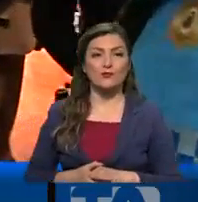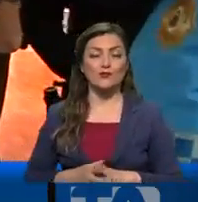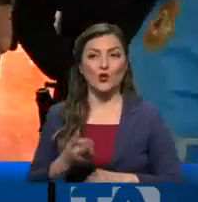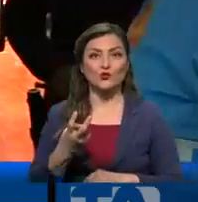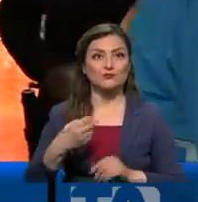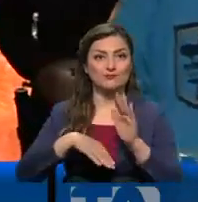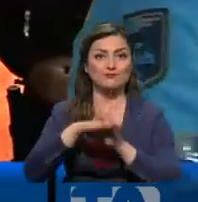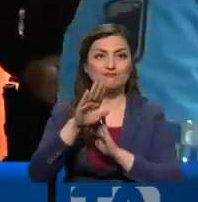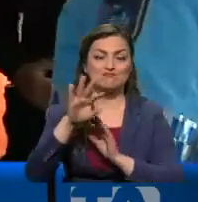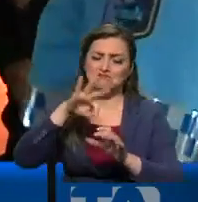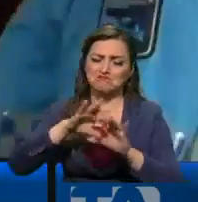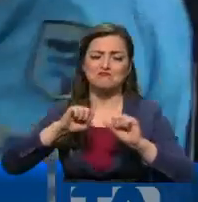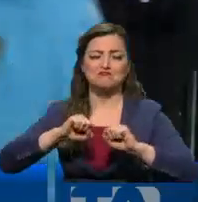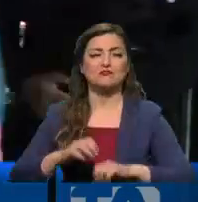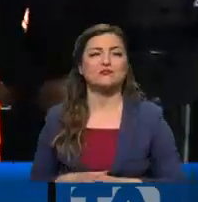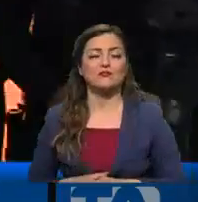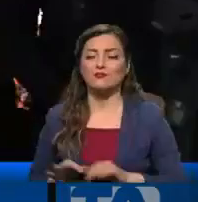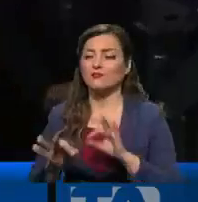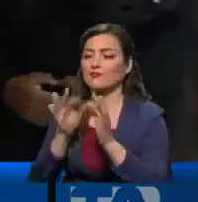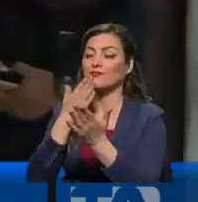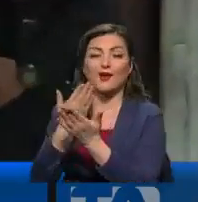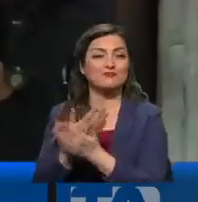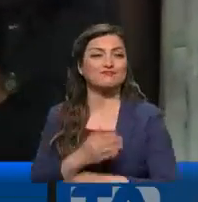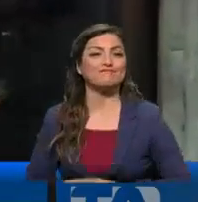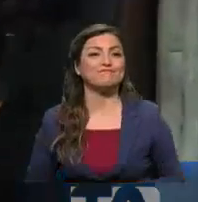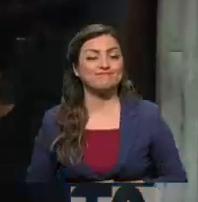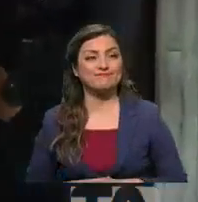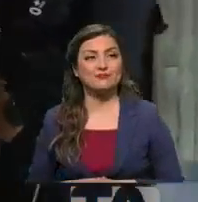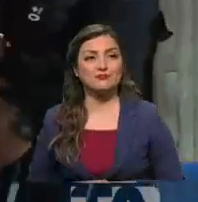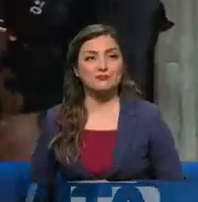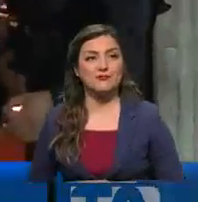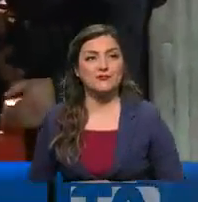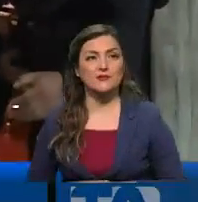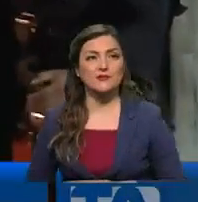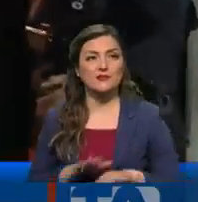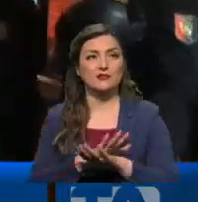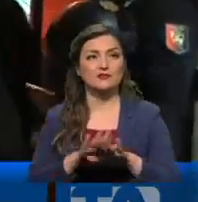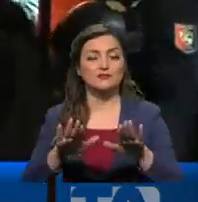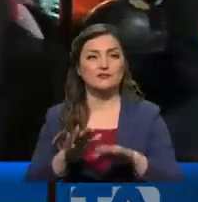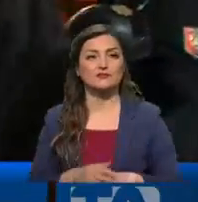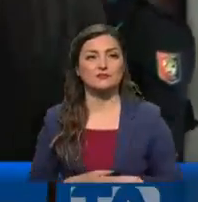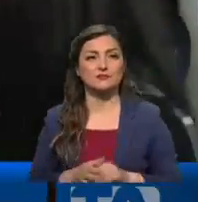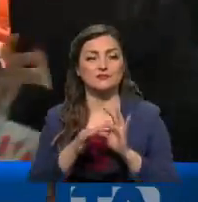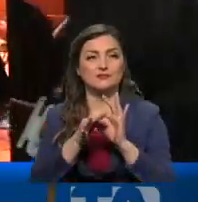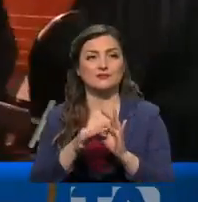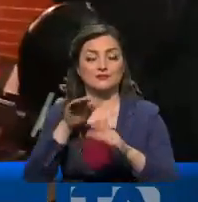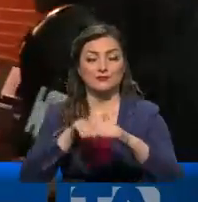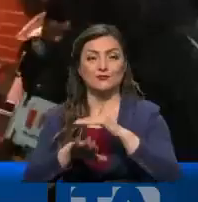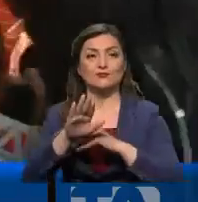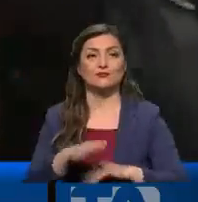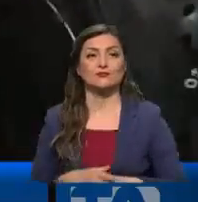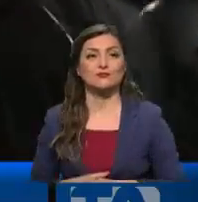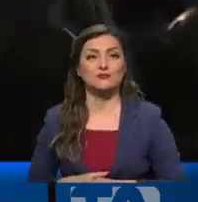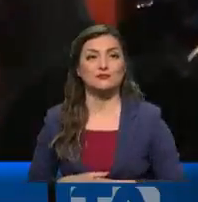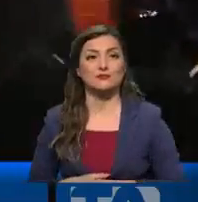mayoría simple, se puede elegir a la vicealcaldesa. Perfecto, muchas gracias. Y bueno, para terminar este enlace en vivo, quiero por favor que mi compañero me acompañe. Vamos a ingresar en